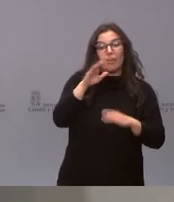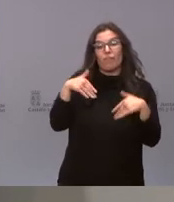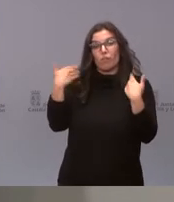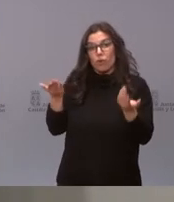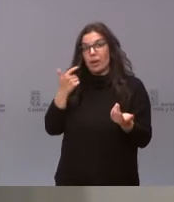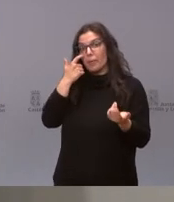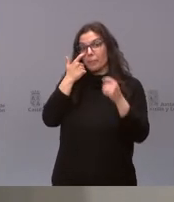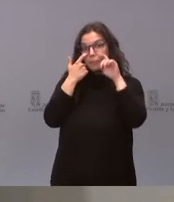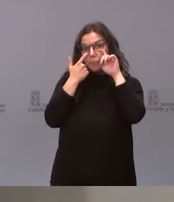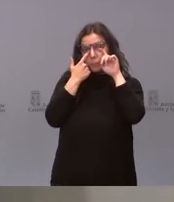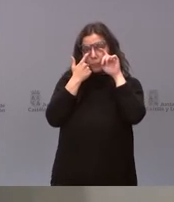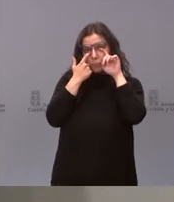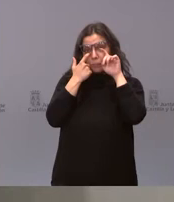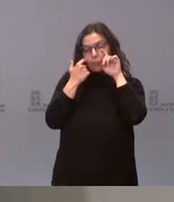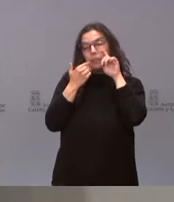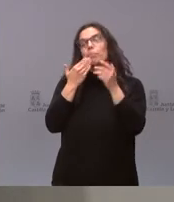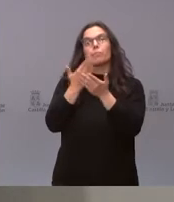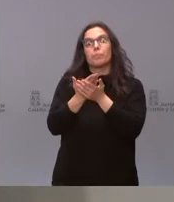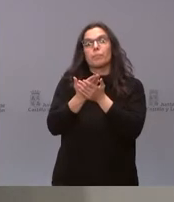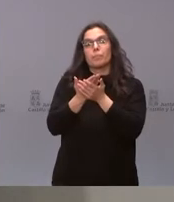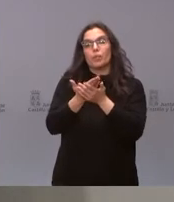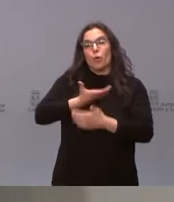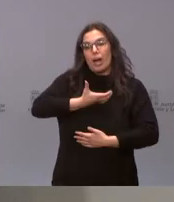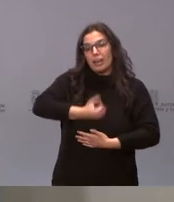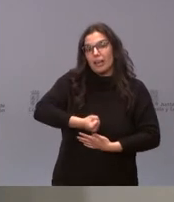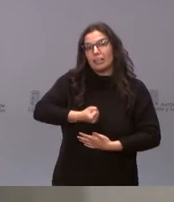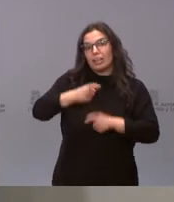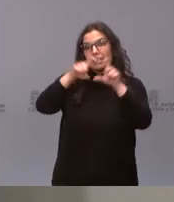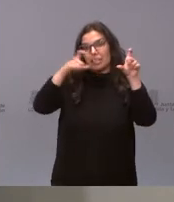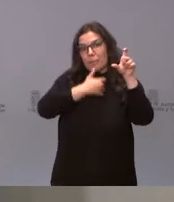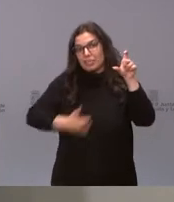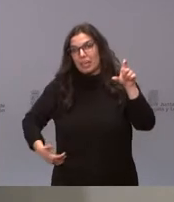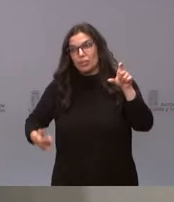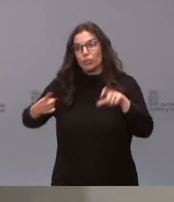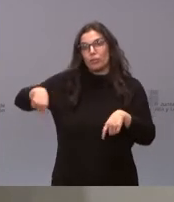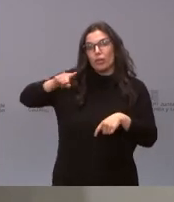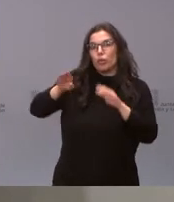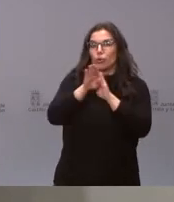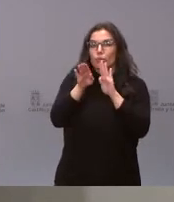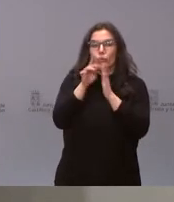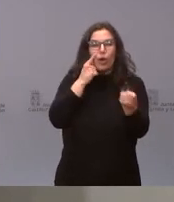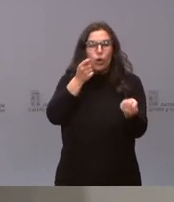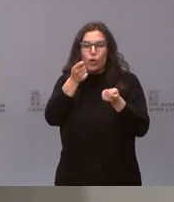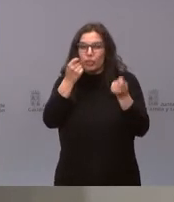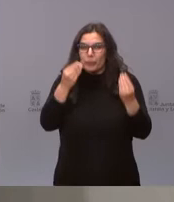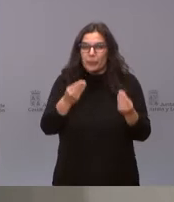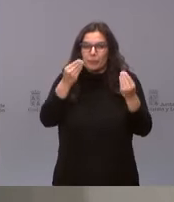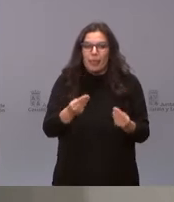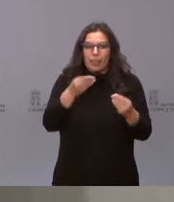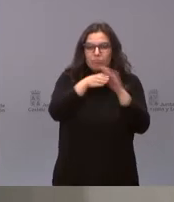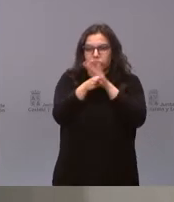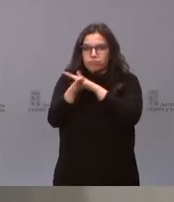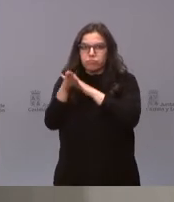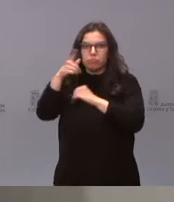familia solicito a alcaldes empresarios que mantengan un estricto control de los aforos y